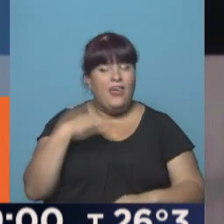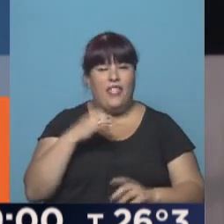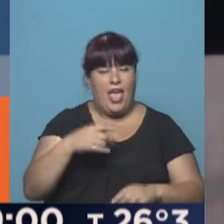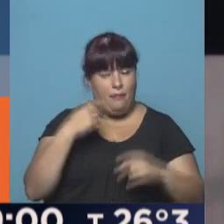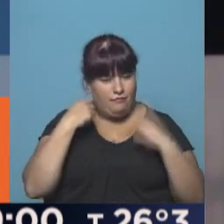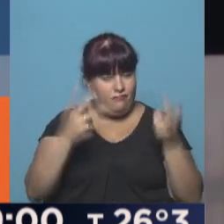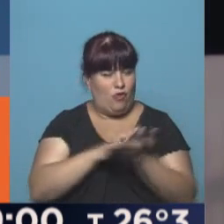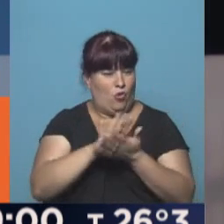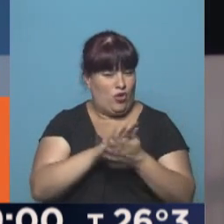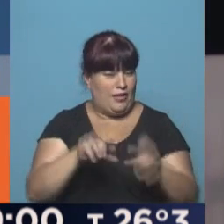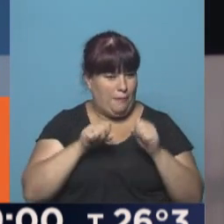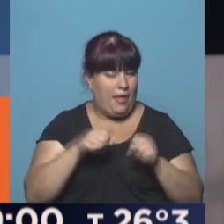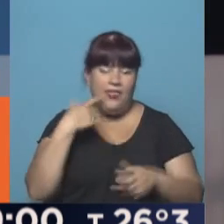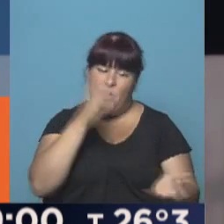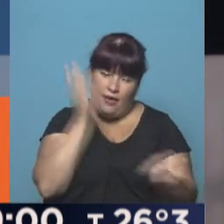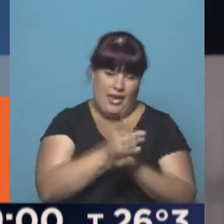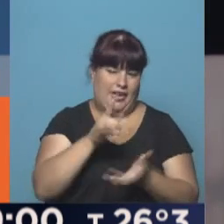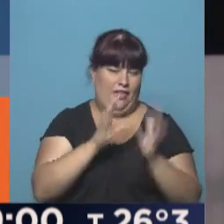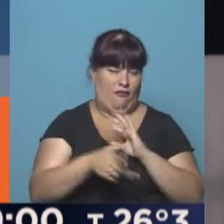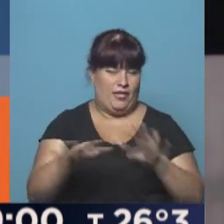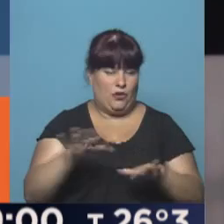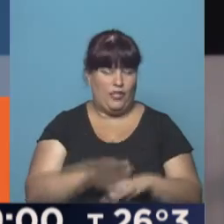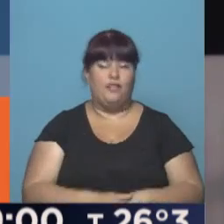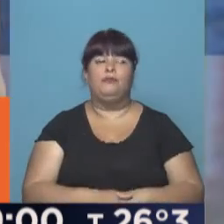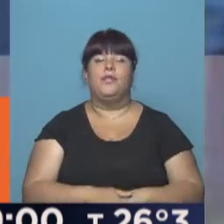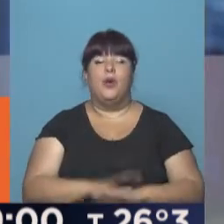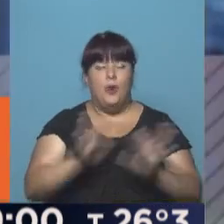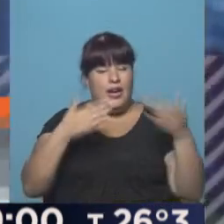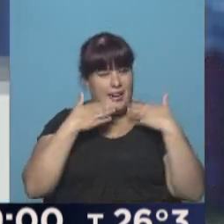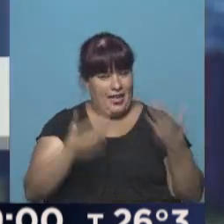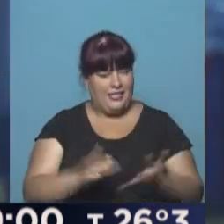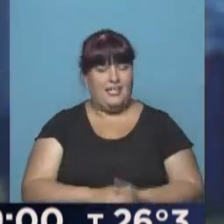reaccionar a tiempo y hay que condenar este tipo de situaciones. Doctor Leandro Despuy, gracias. Muchas gracias.